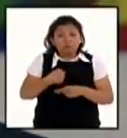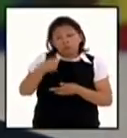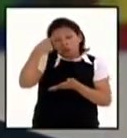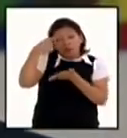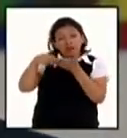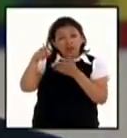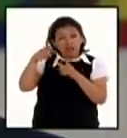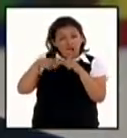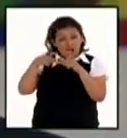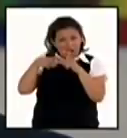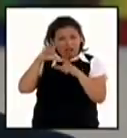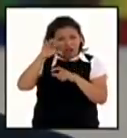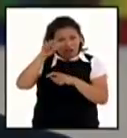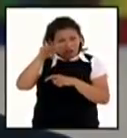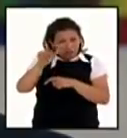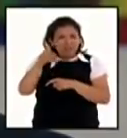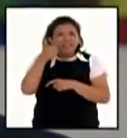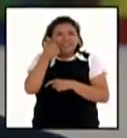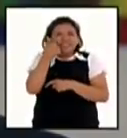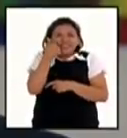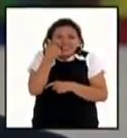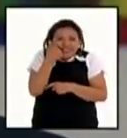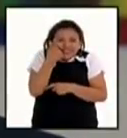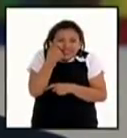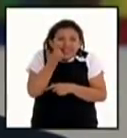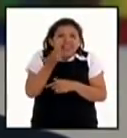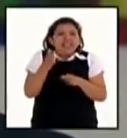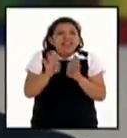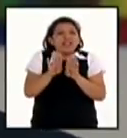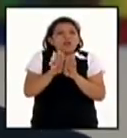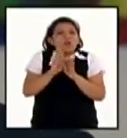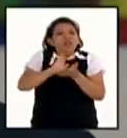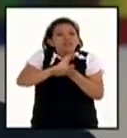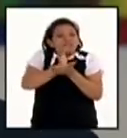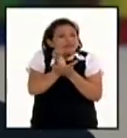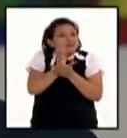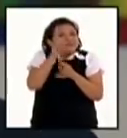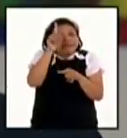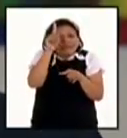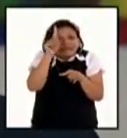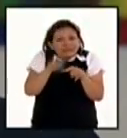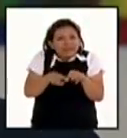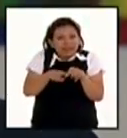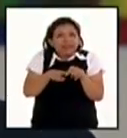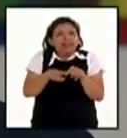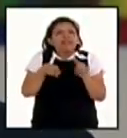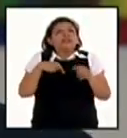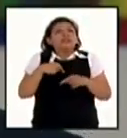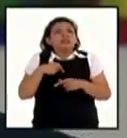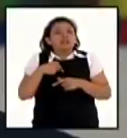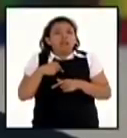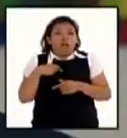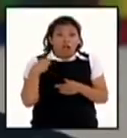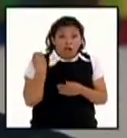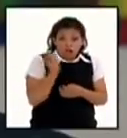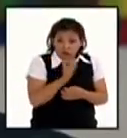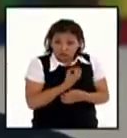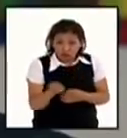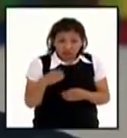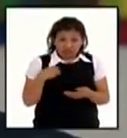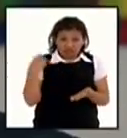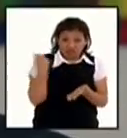es prevenir los casos de discriminación, pues es incluso exhortar, no se puede obligar, pero sí a las autoridades